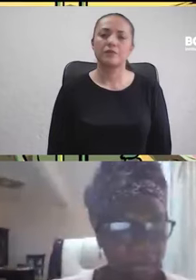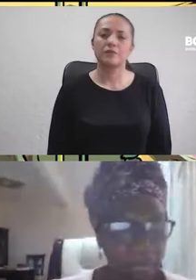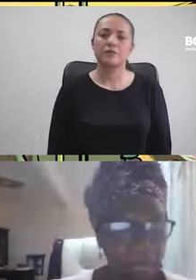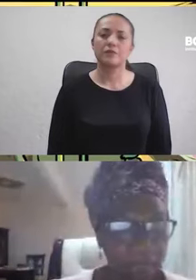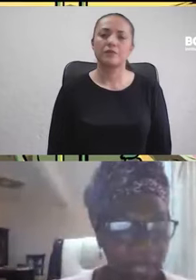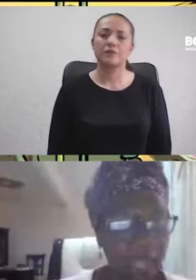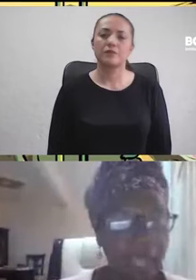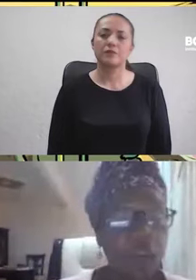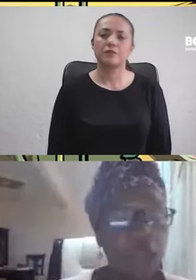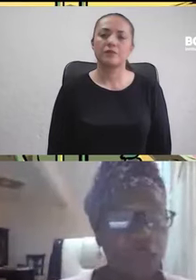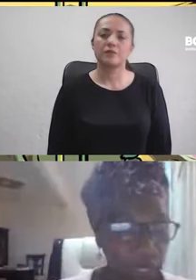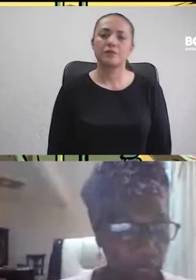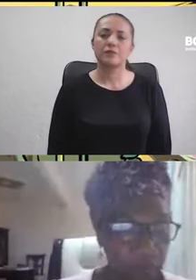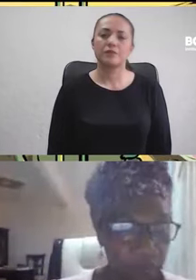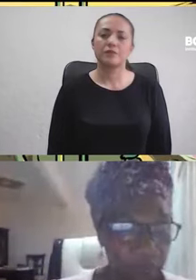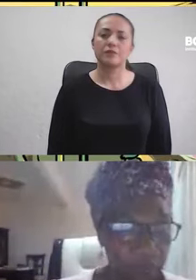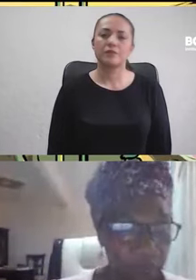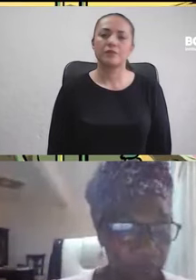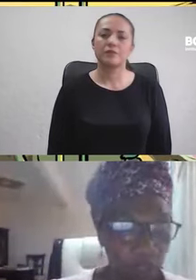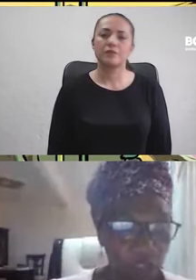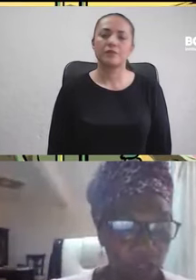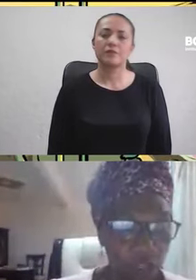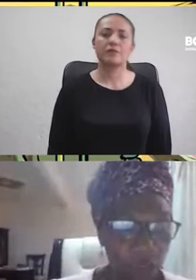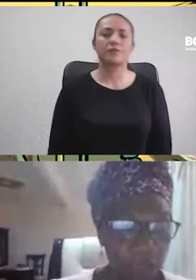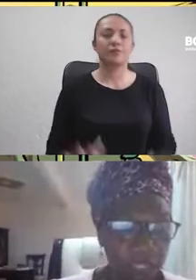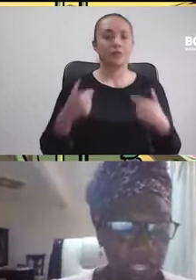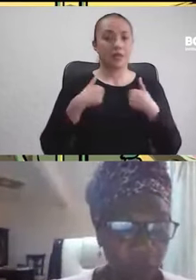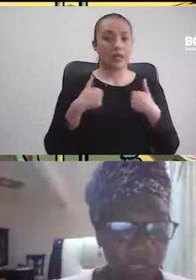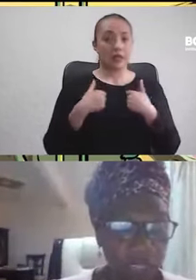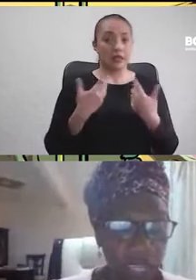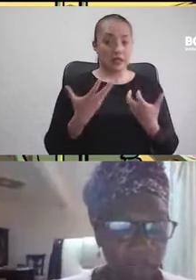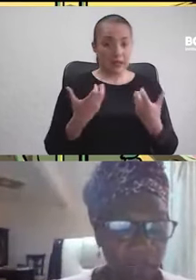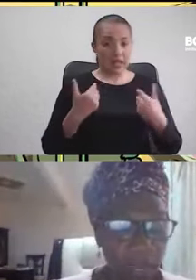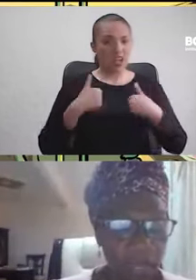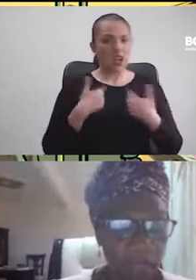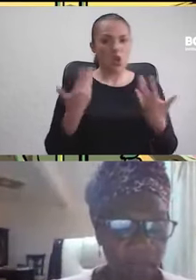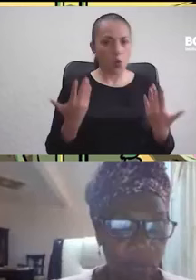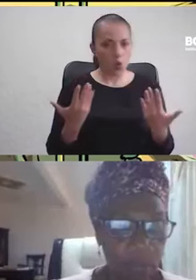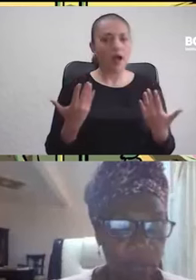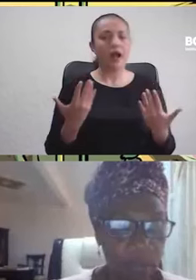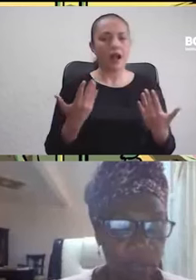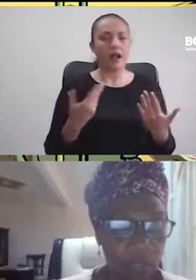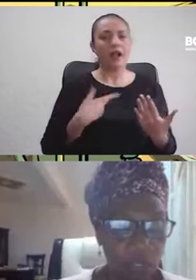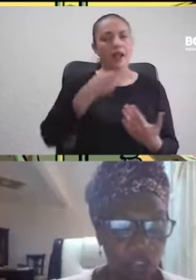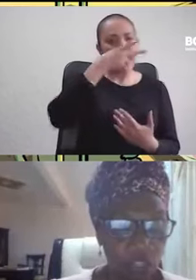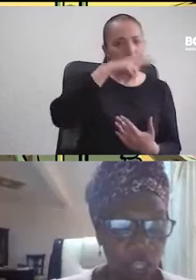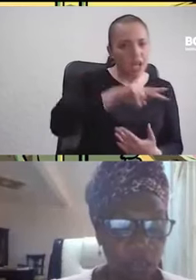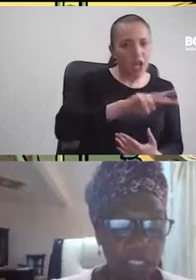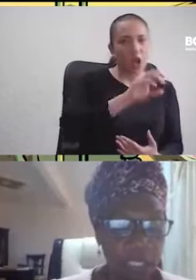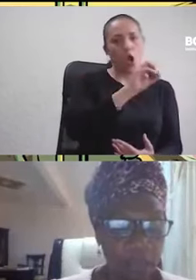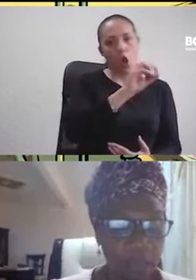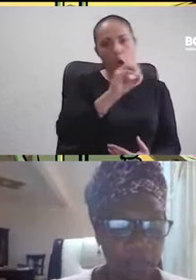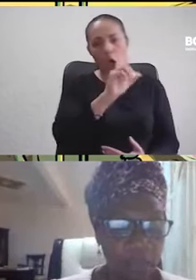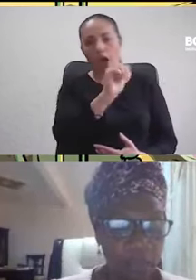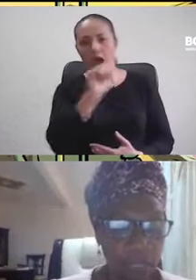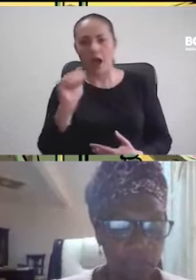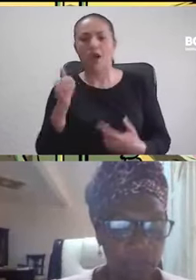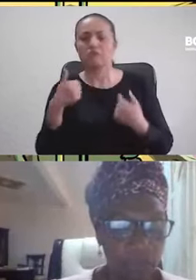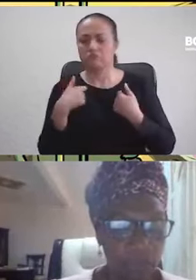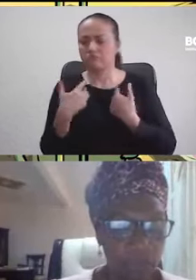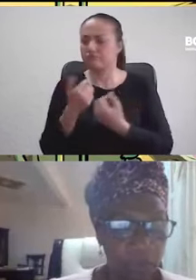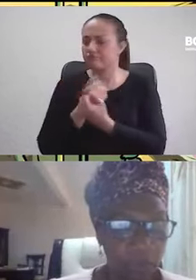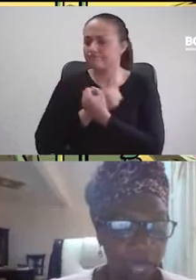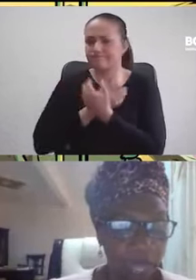Tener lo que yo quiero. Yo quiero a mis hijos, hembra y varón. Yo quiero a mis hermanos.